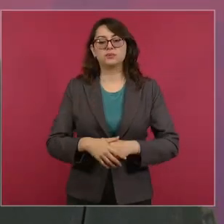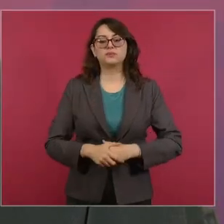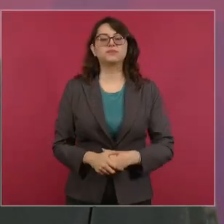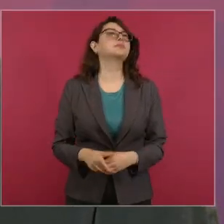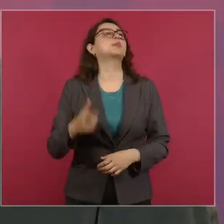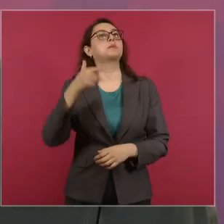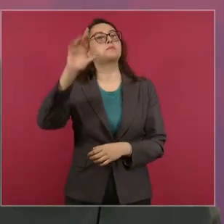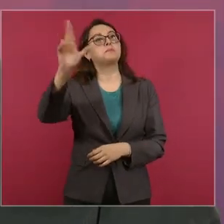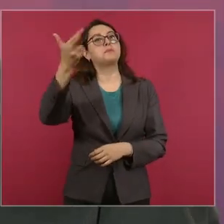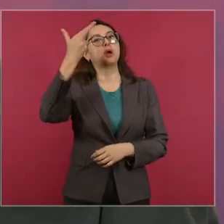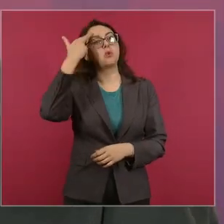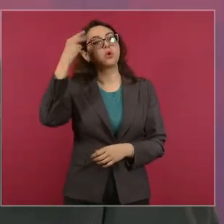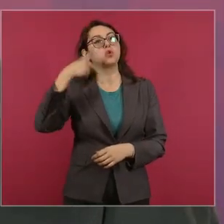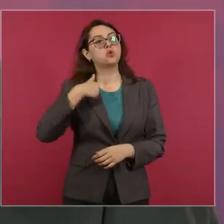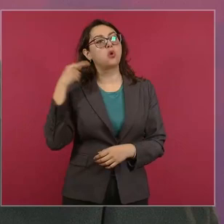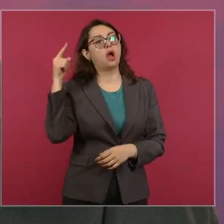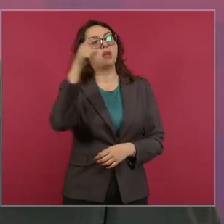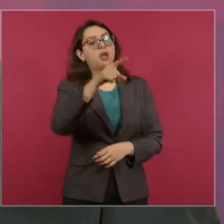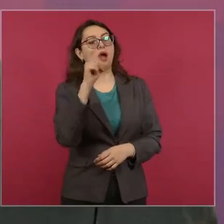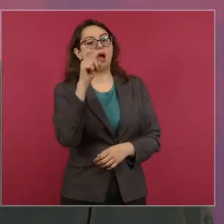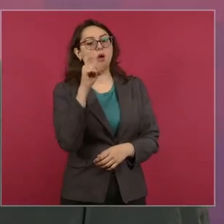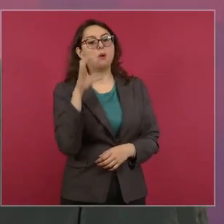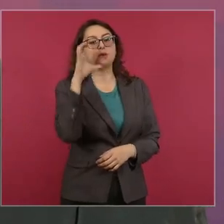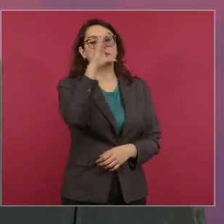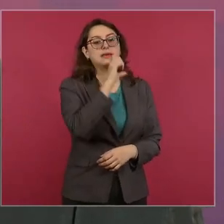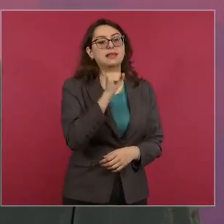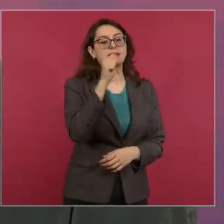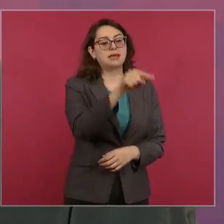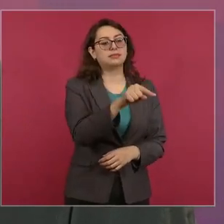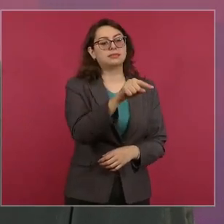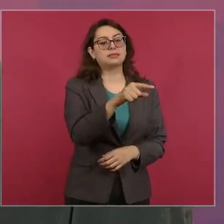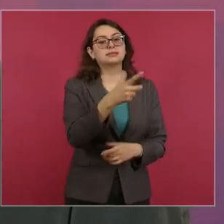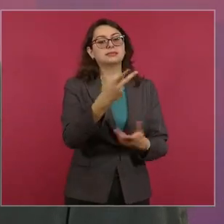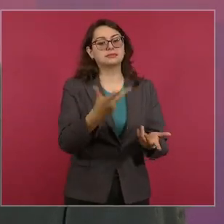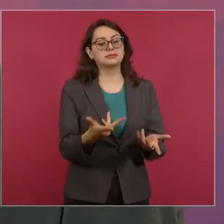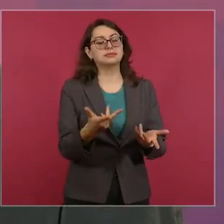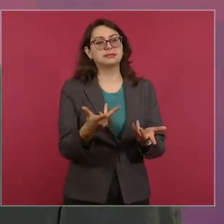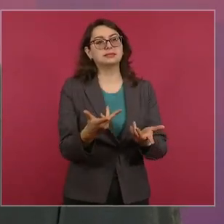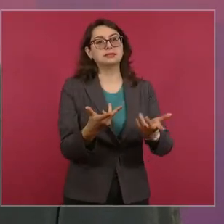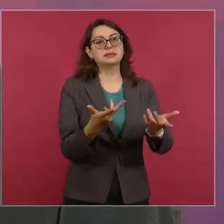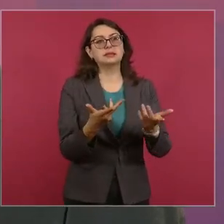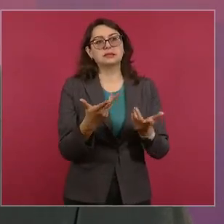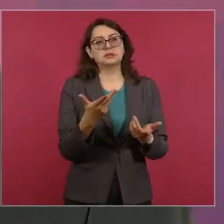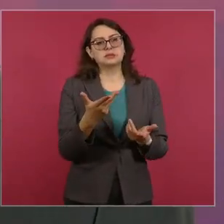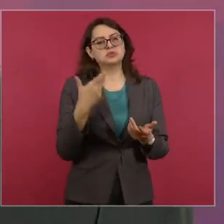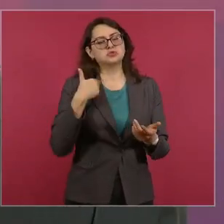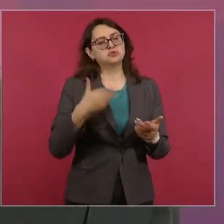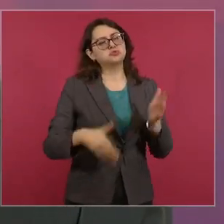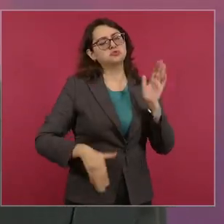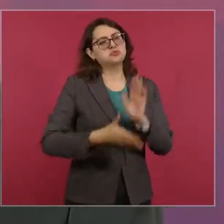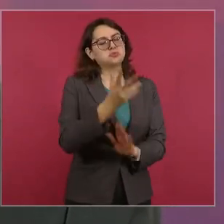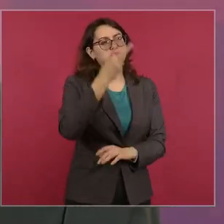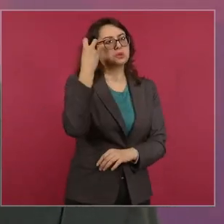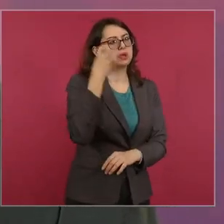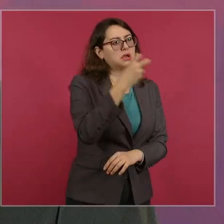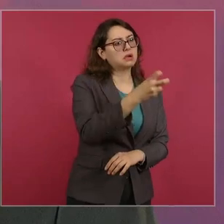me acuerdo en Aguascaliente llegué en la noche a Traguarilpan y era